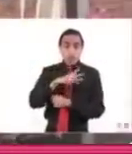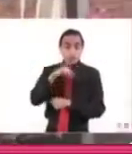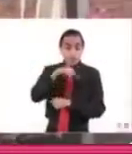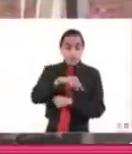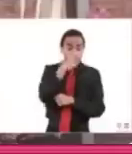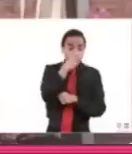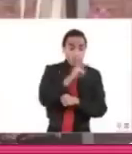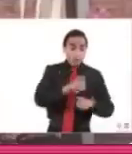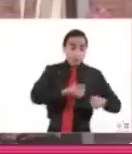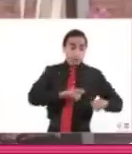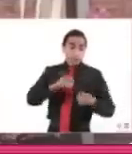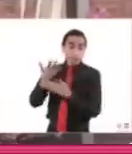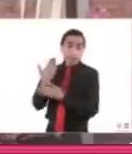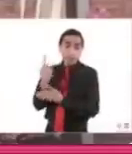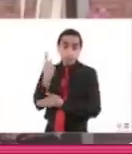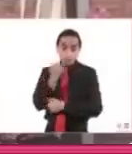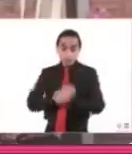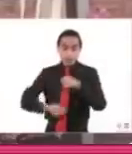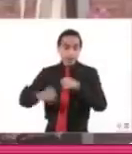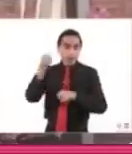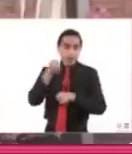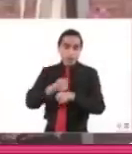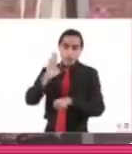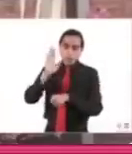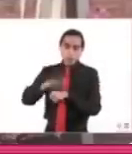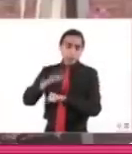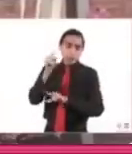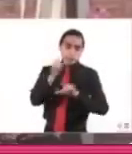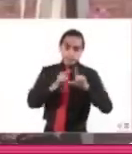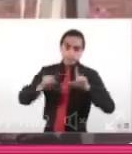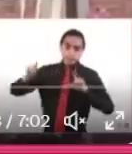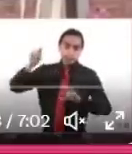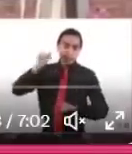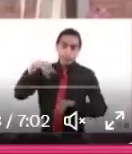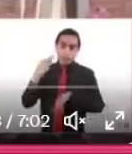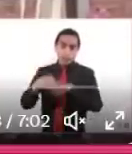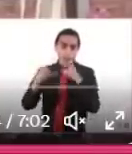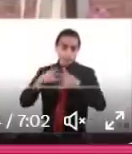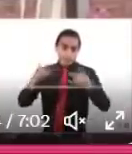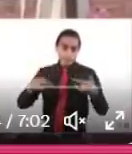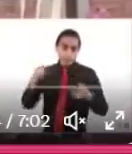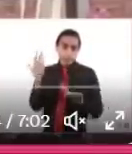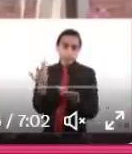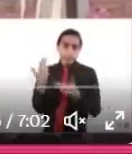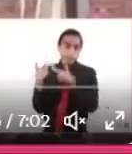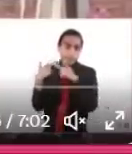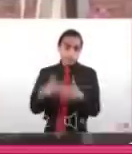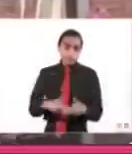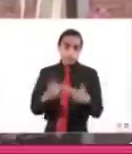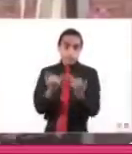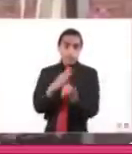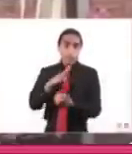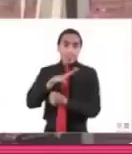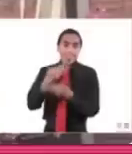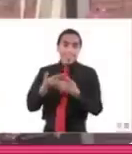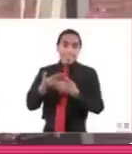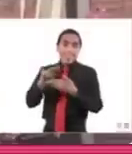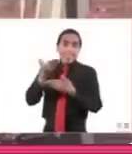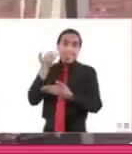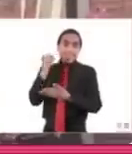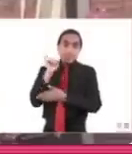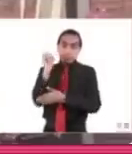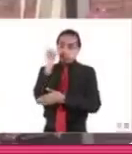acabar. No solamente a esas señoras chismosas, metiches, sino a todo el PRIAN en general. ¡Qué